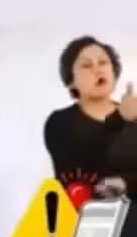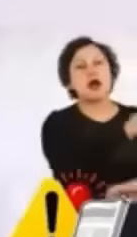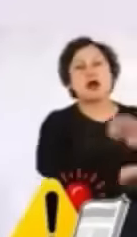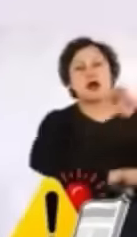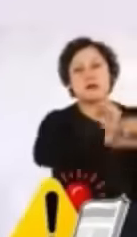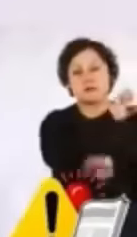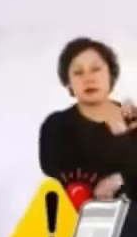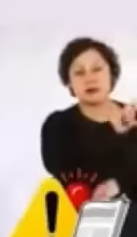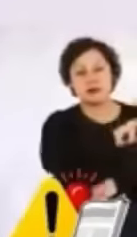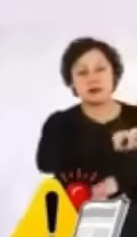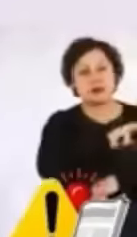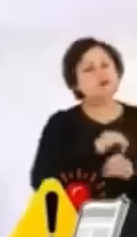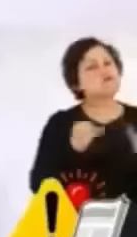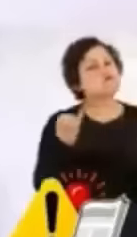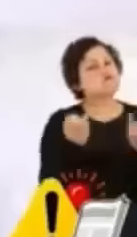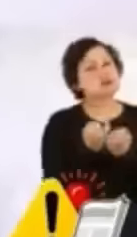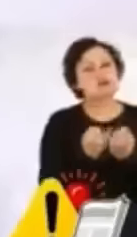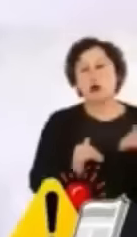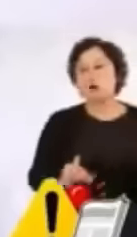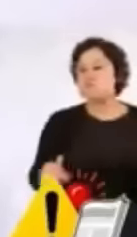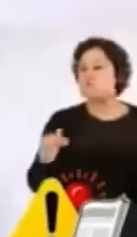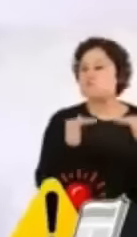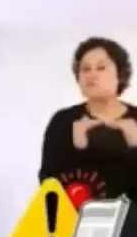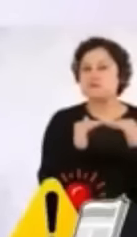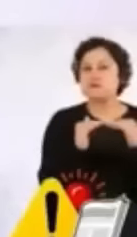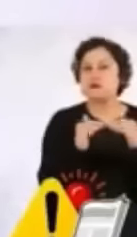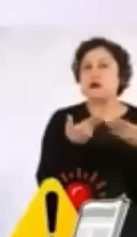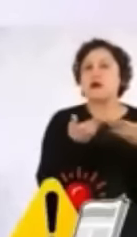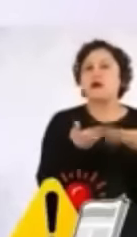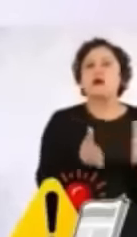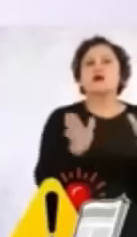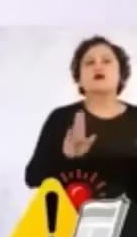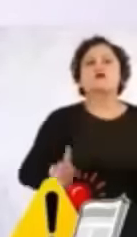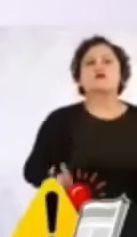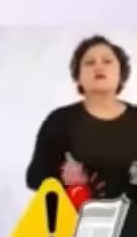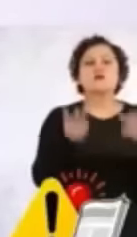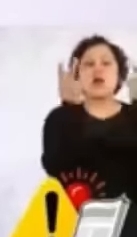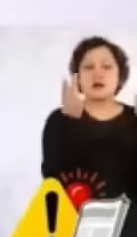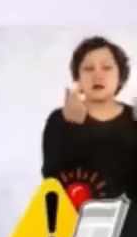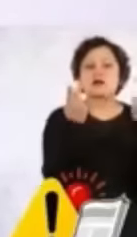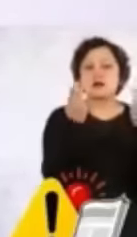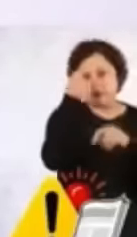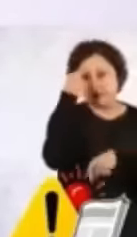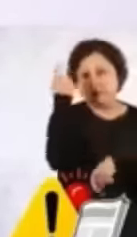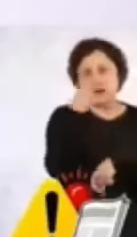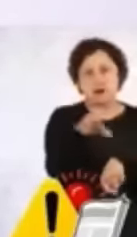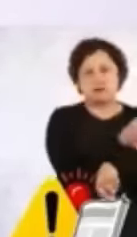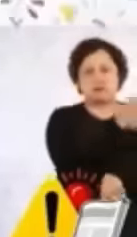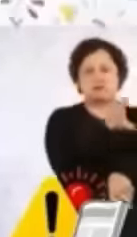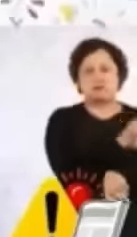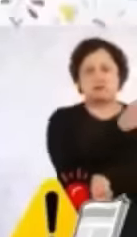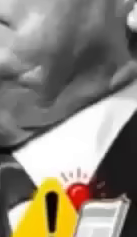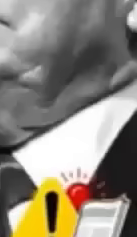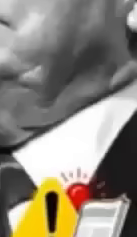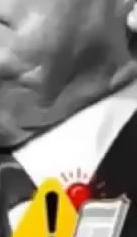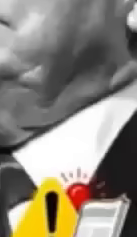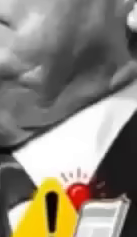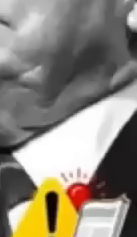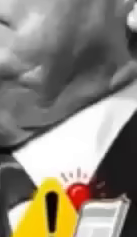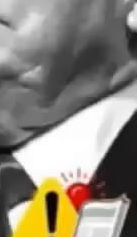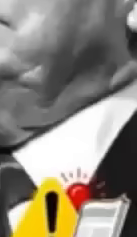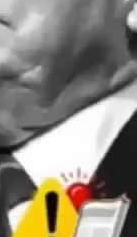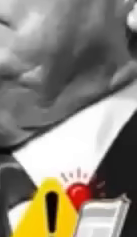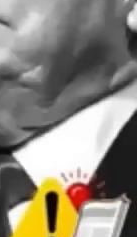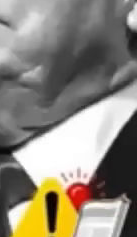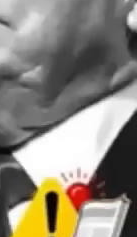Sheinbaum reitera que no habrá subordinación con Estados Unidos y con ningún país que quiera hacer su intromisión. No está